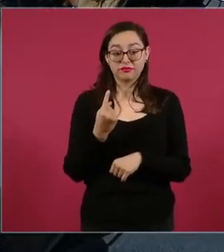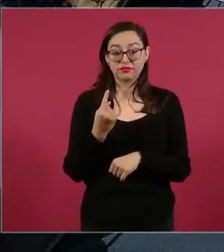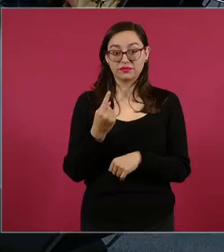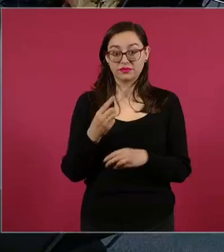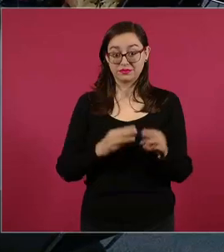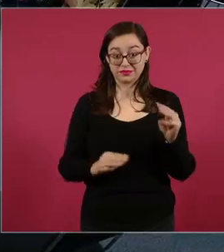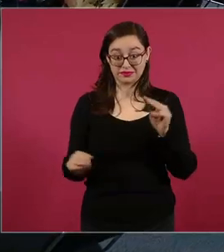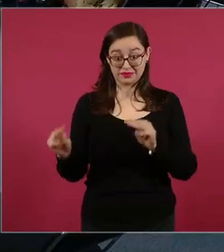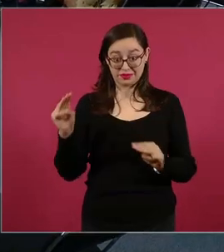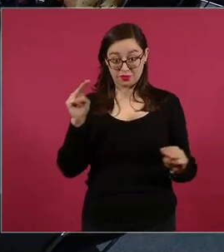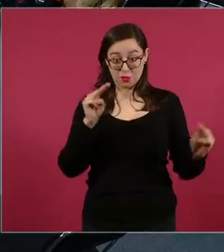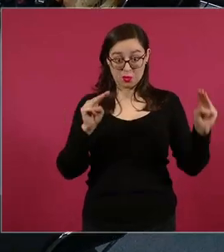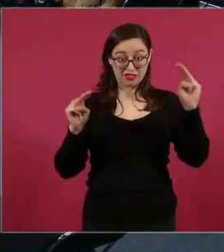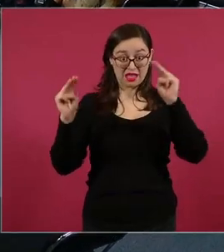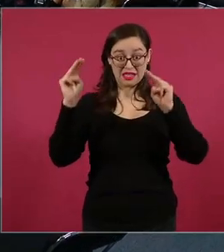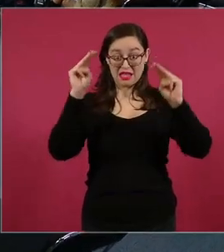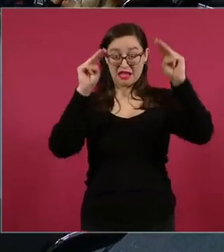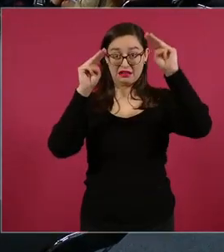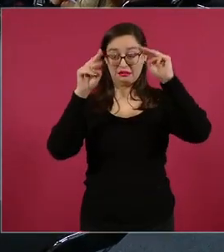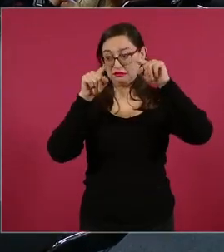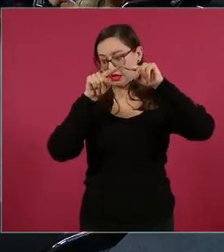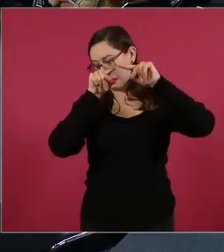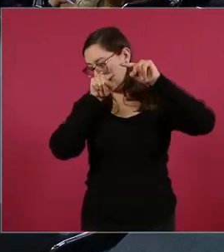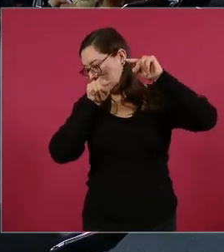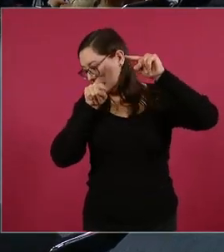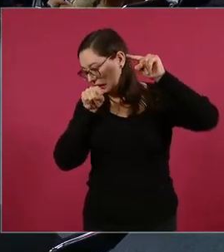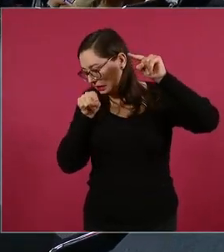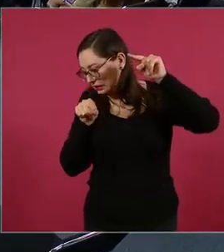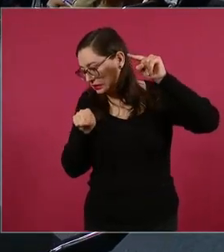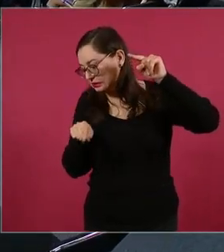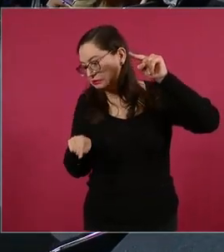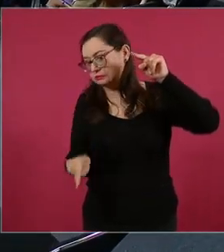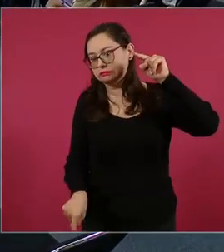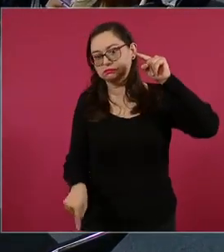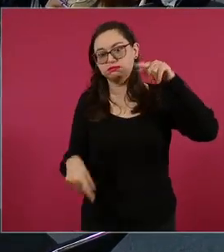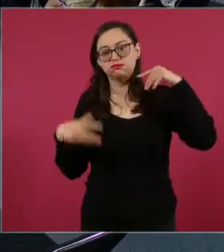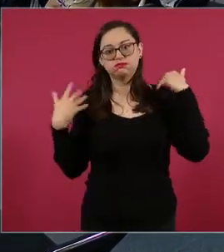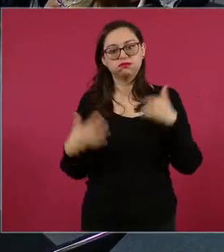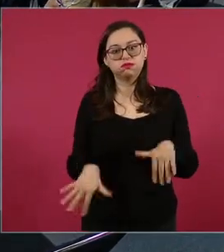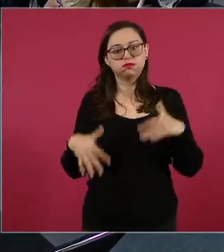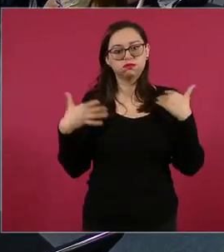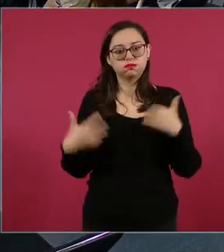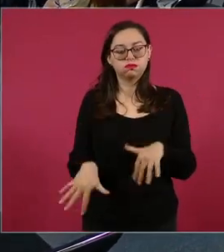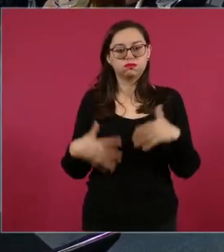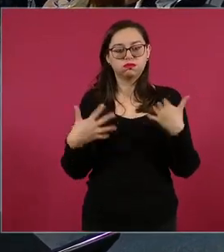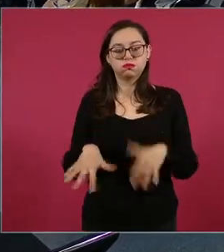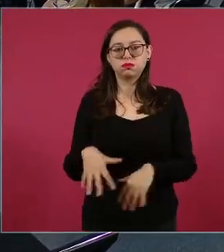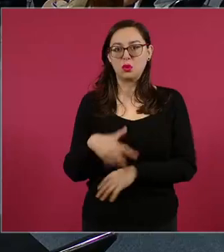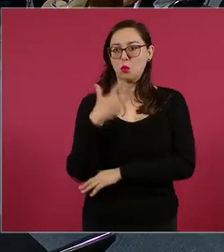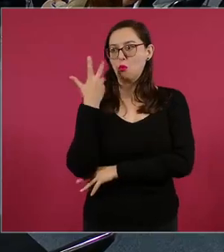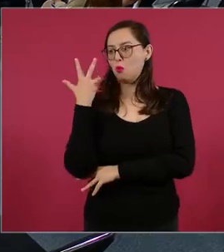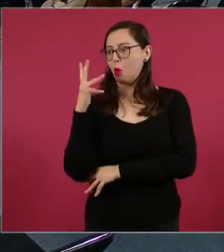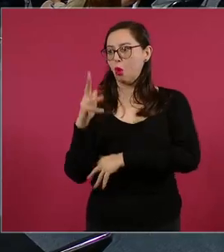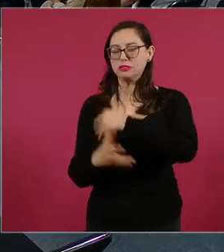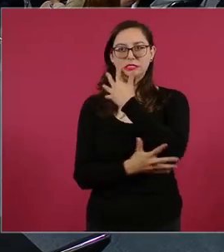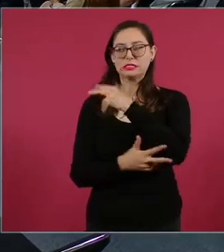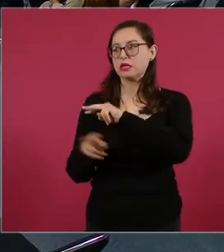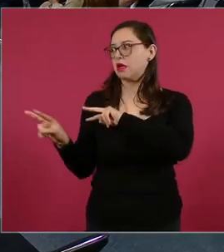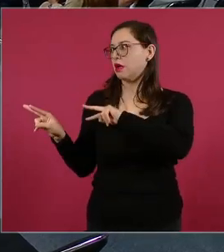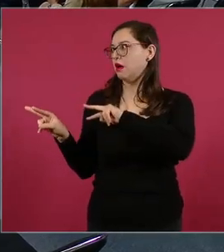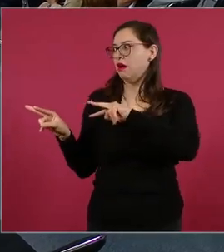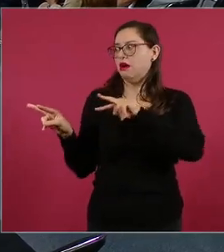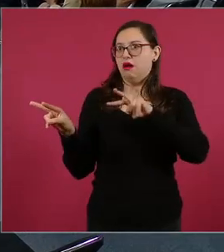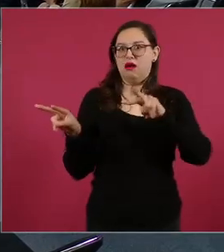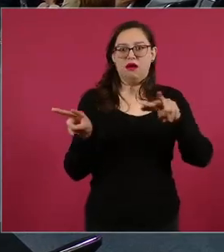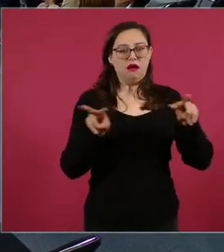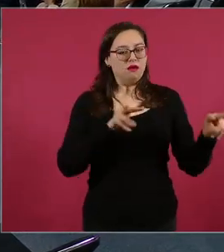Cerro de las Cruces, las zonas más altas, ¿sí? Por los bosques. Es muy bello el